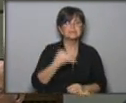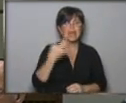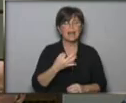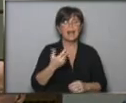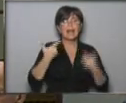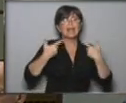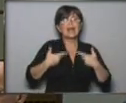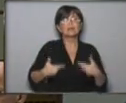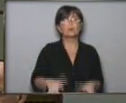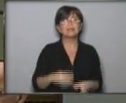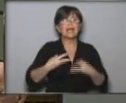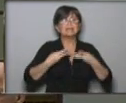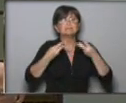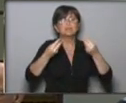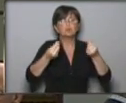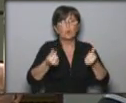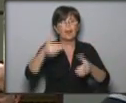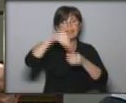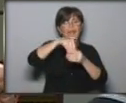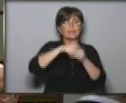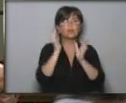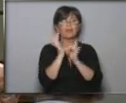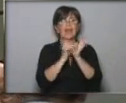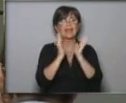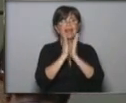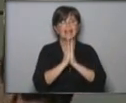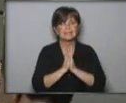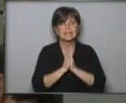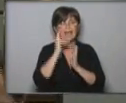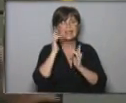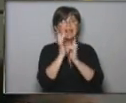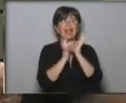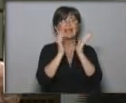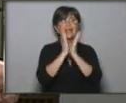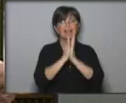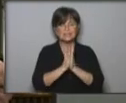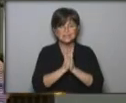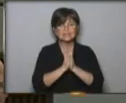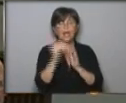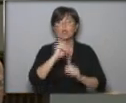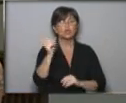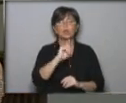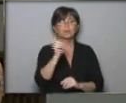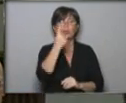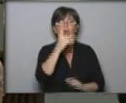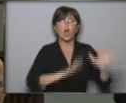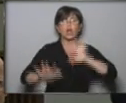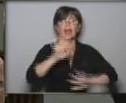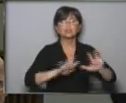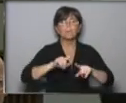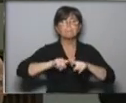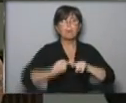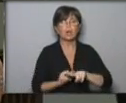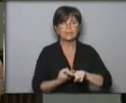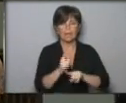la naturaleza espiritual de la Iglesia. Insistió en que la Iglesia no es una organización